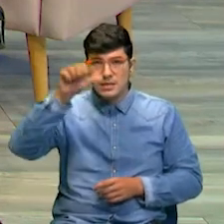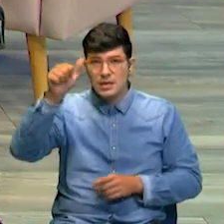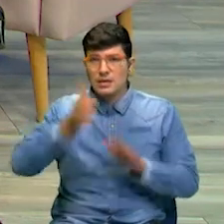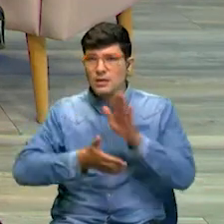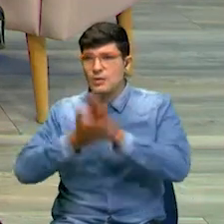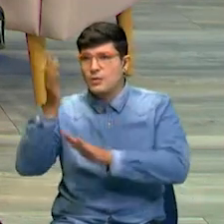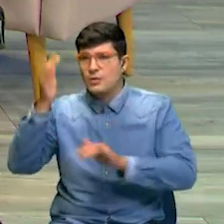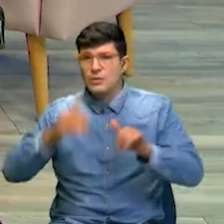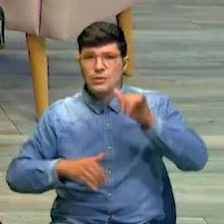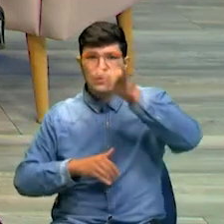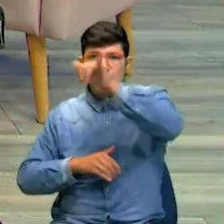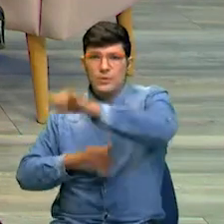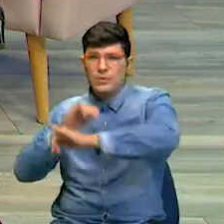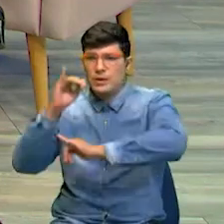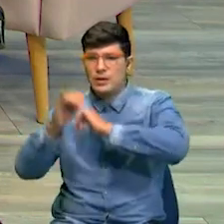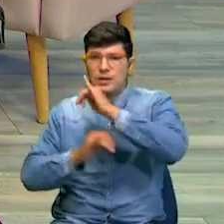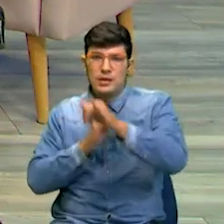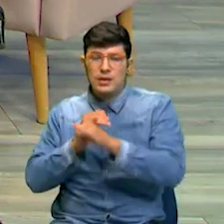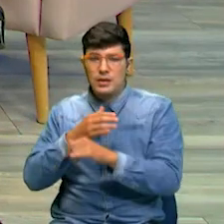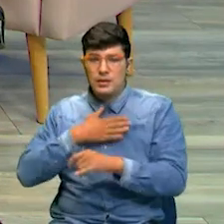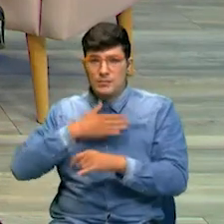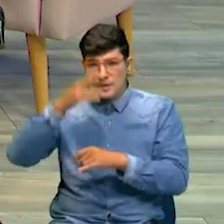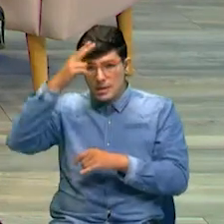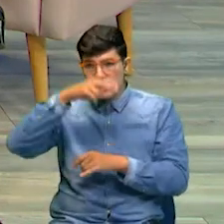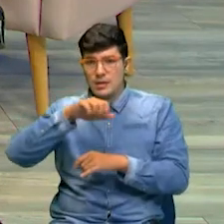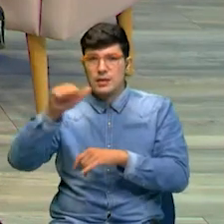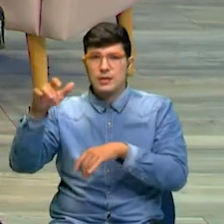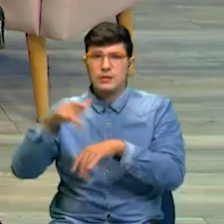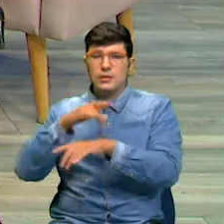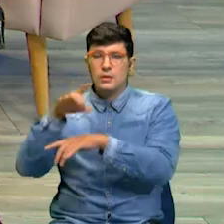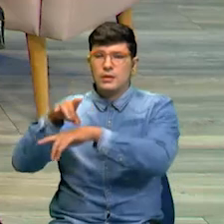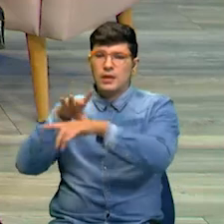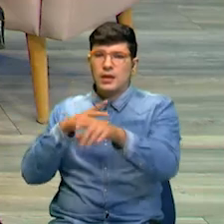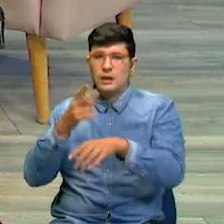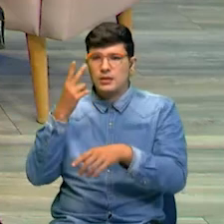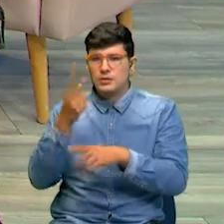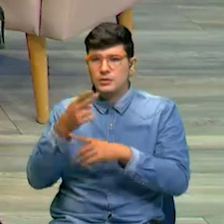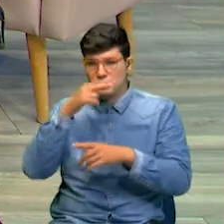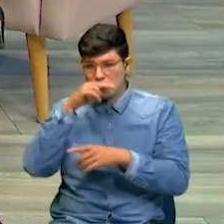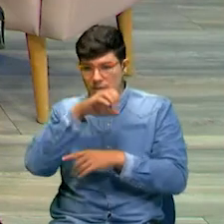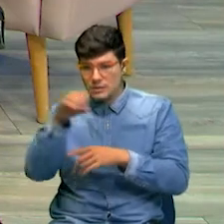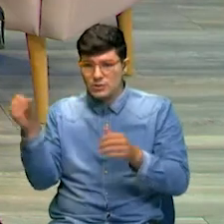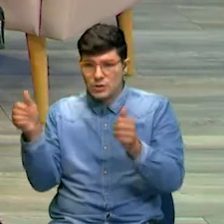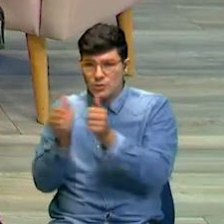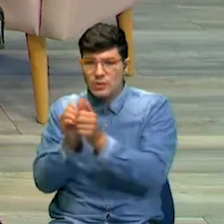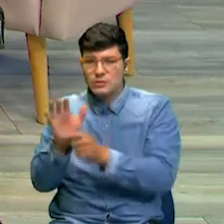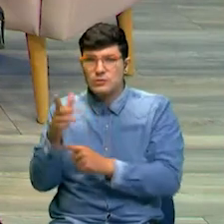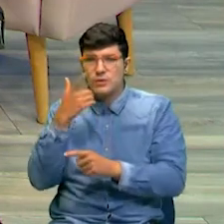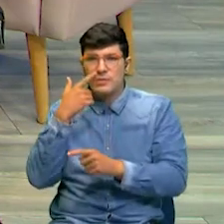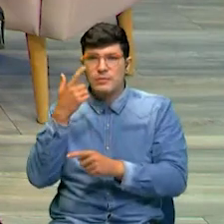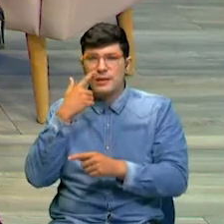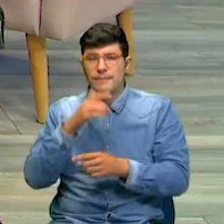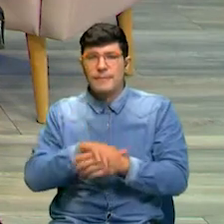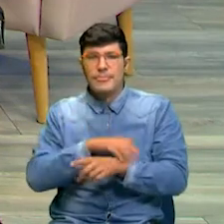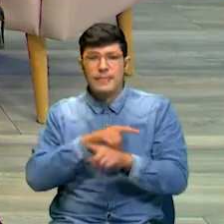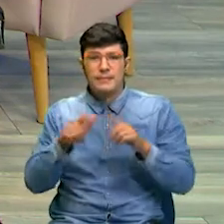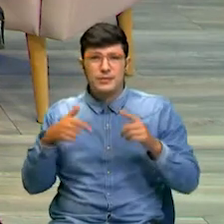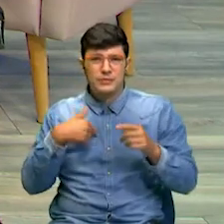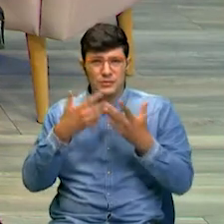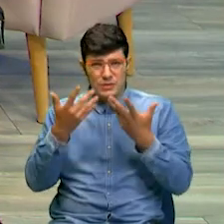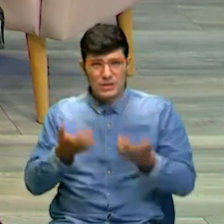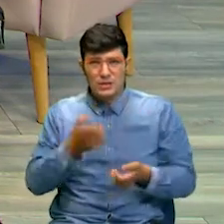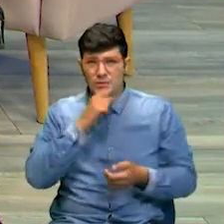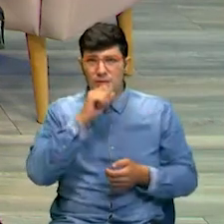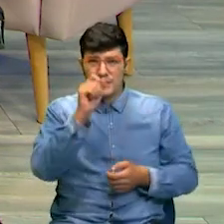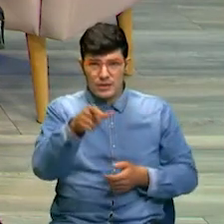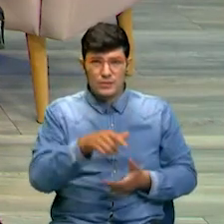exterior y ella tuvo que dejar, para viajar al exterior, tuvo que dejar a los dos niños con el papá. Pero yo quiero hacerle una